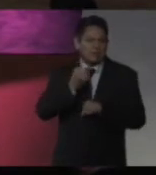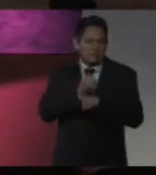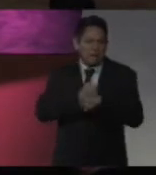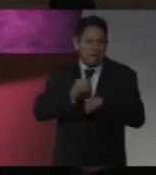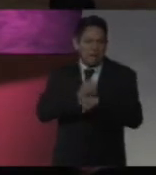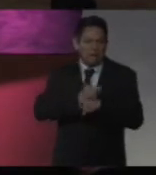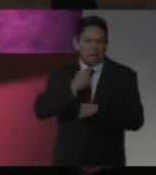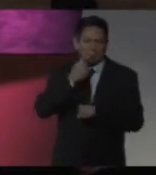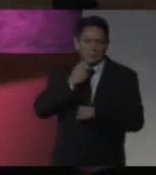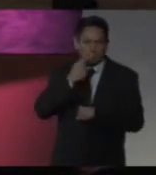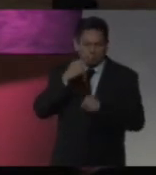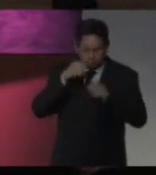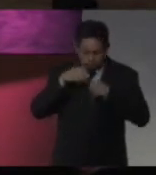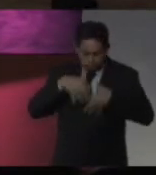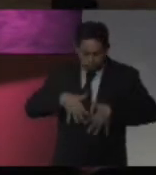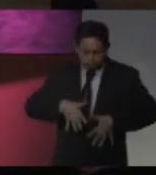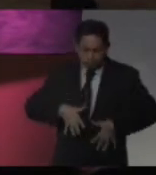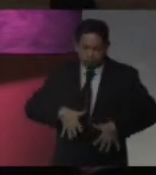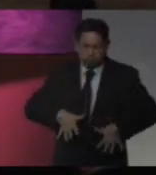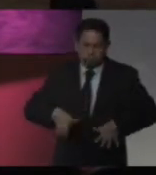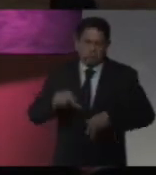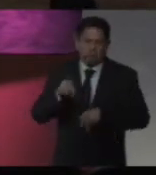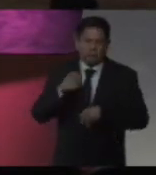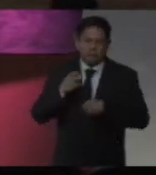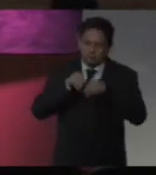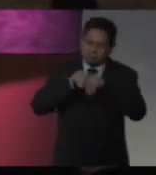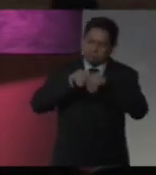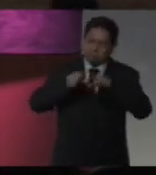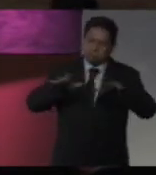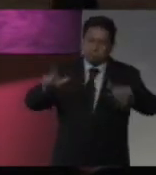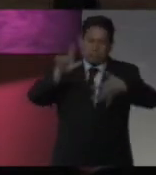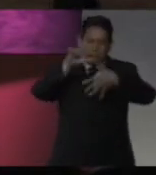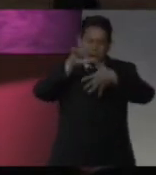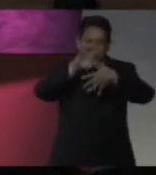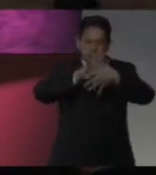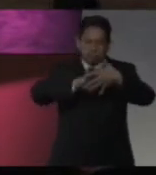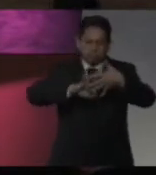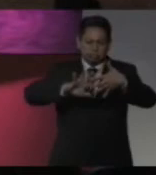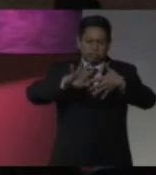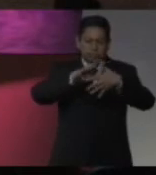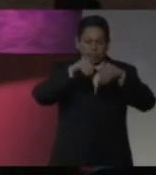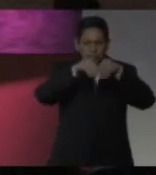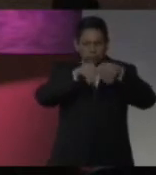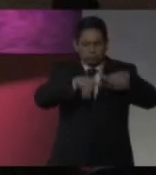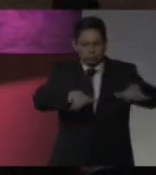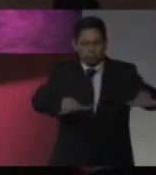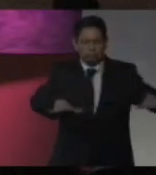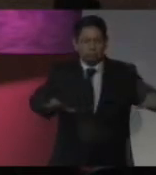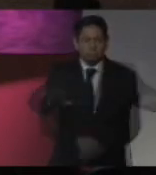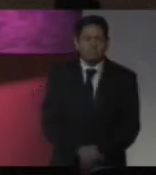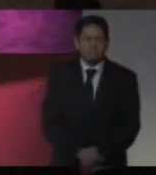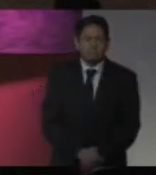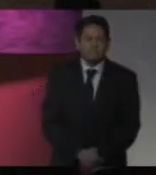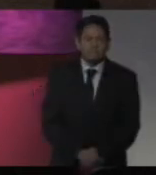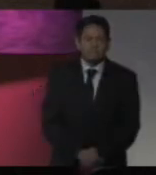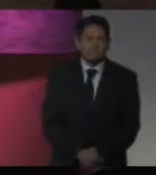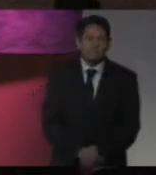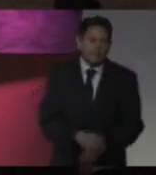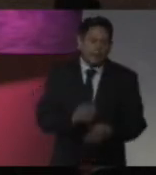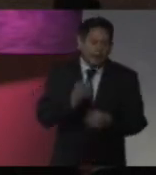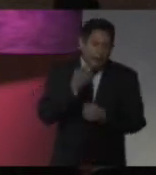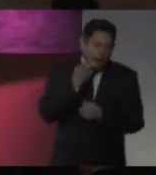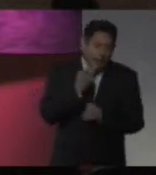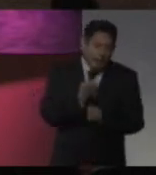sobre el cuerpo de las mujeres, pero además que se expande por América Latina. es como si la viéramos bajar. Y una de las